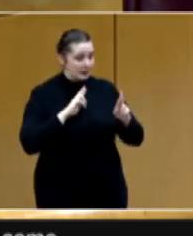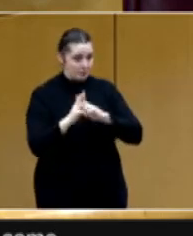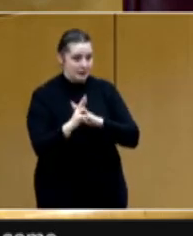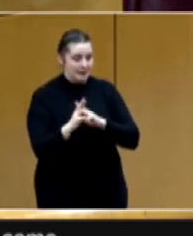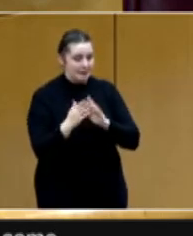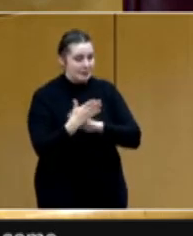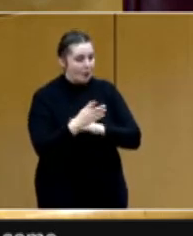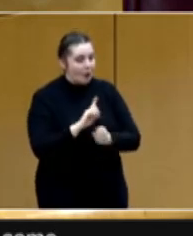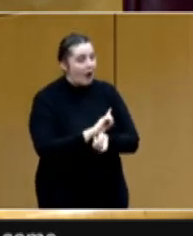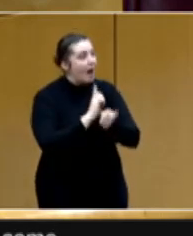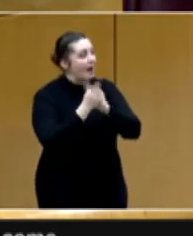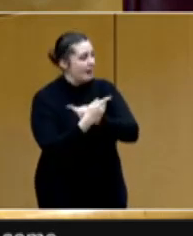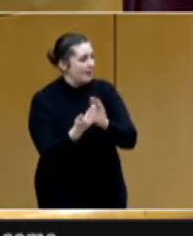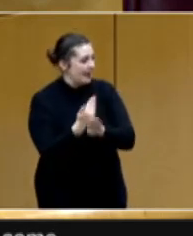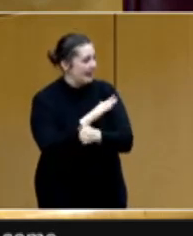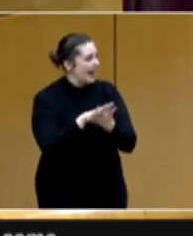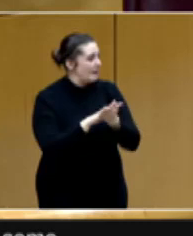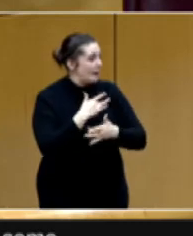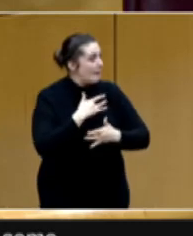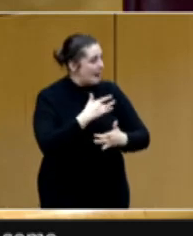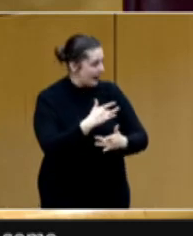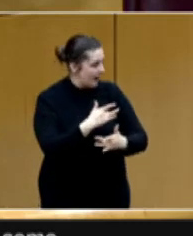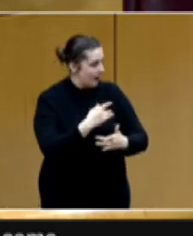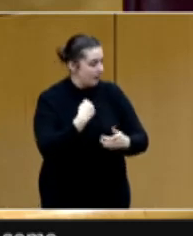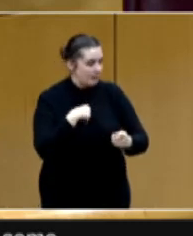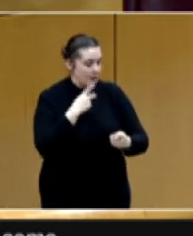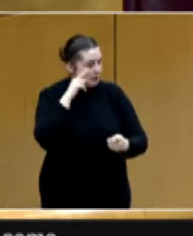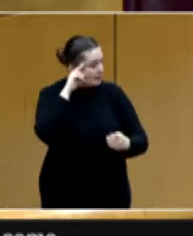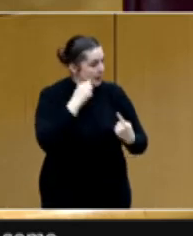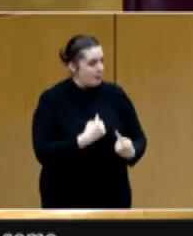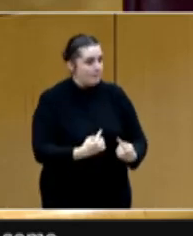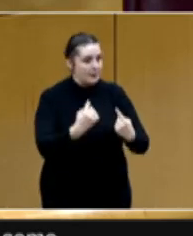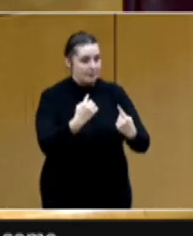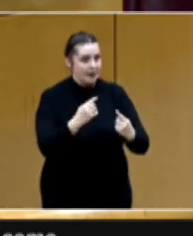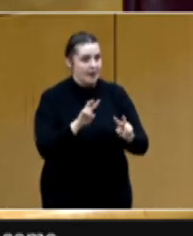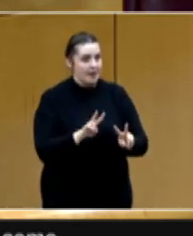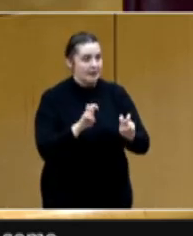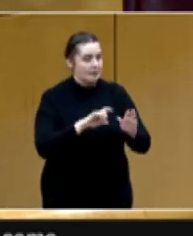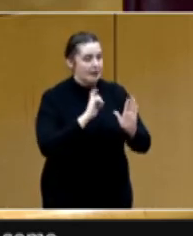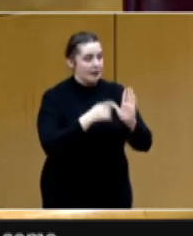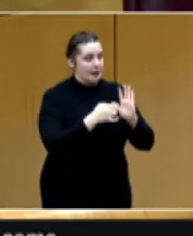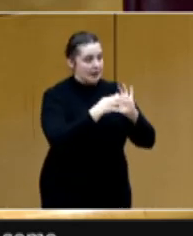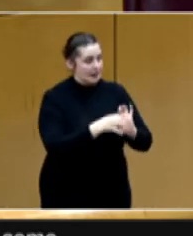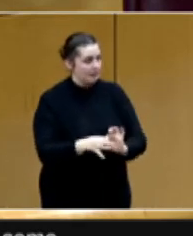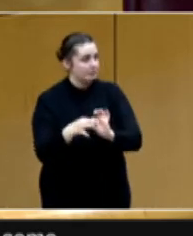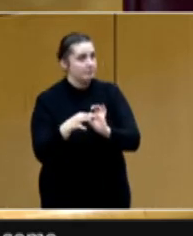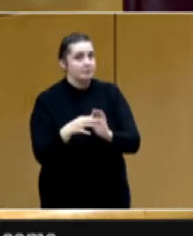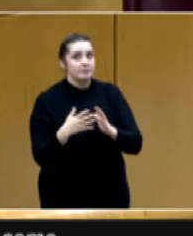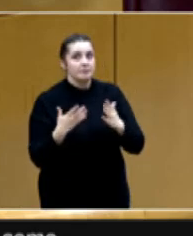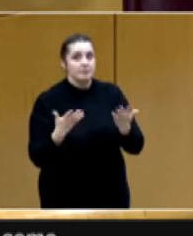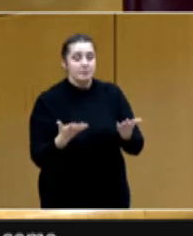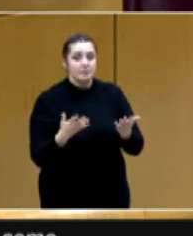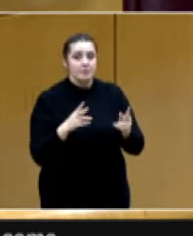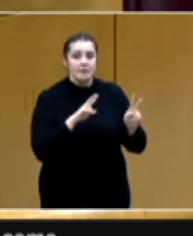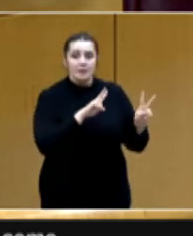cambio al que se refería María de la primera experiencia con relación a la segunda entonces Bueno sobre a